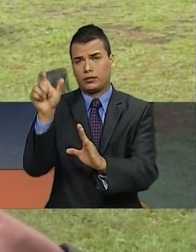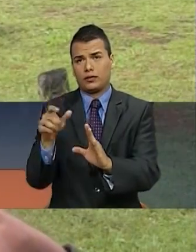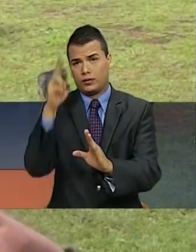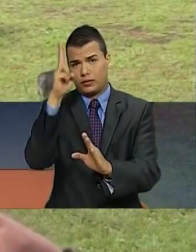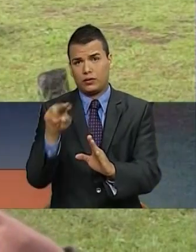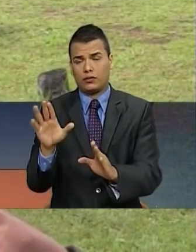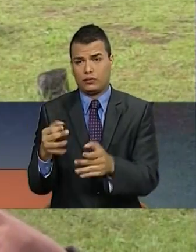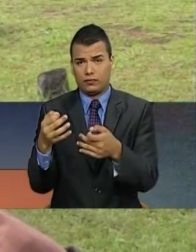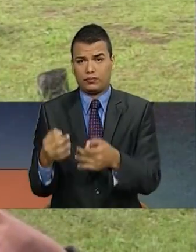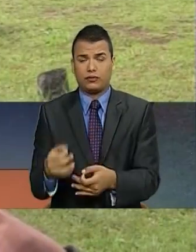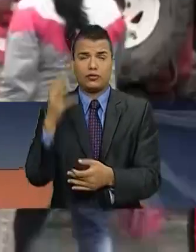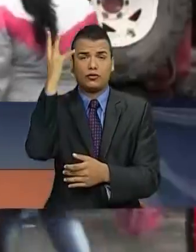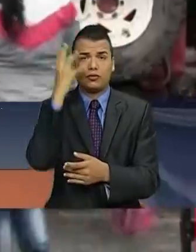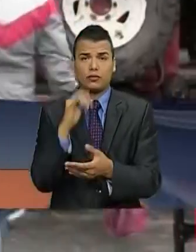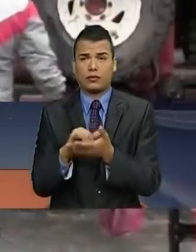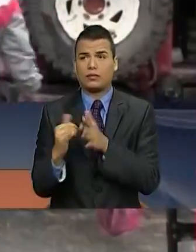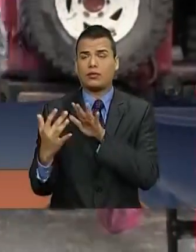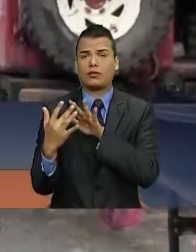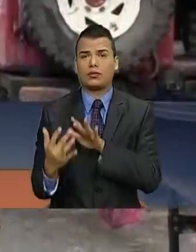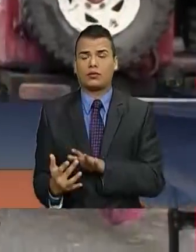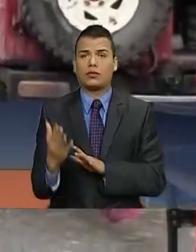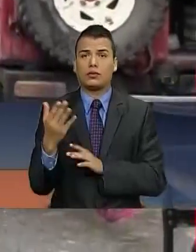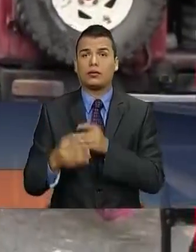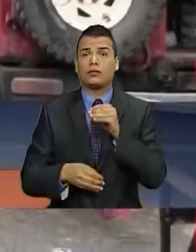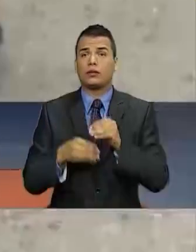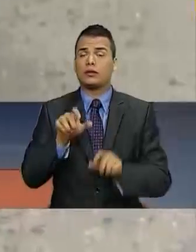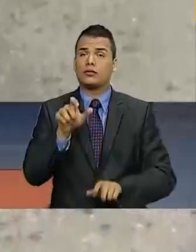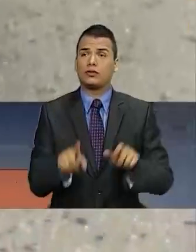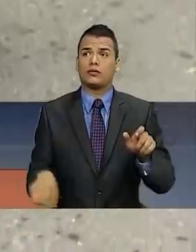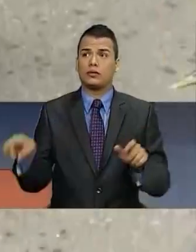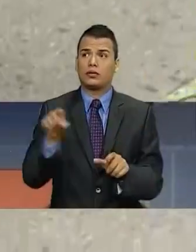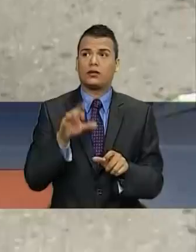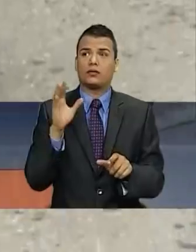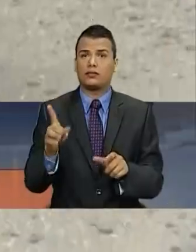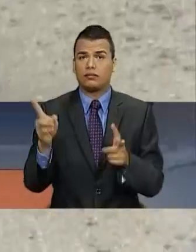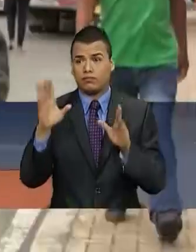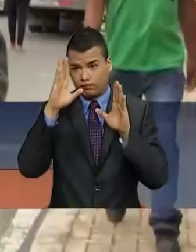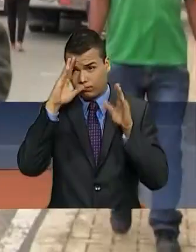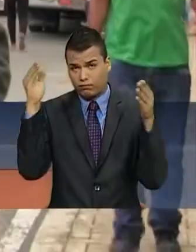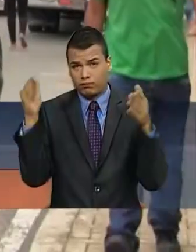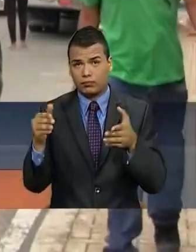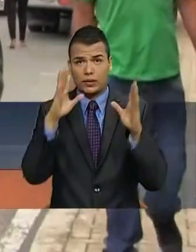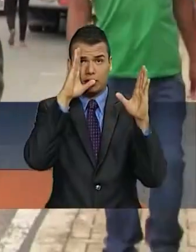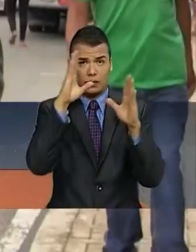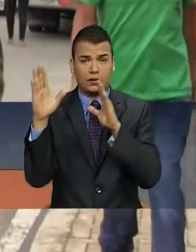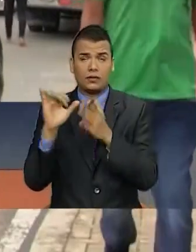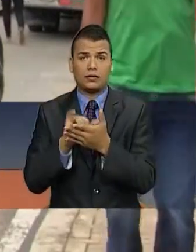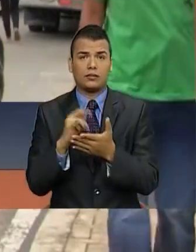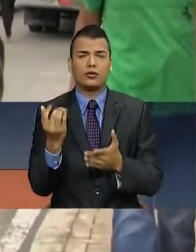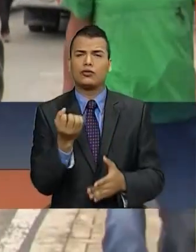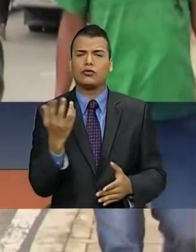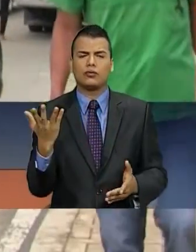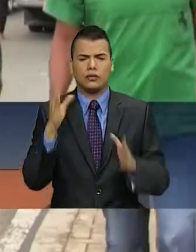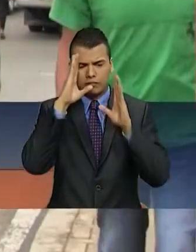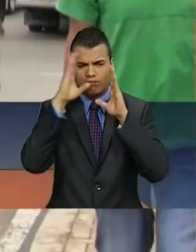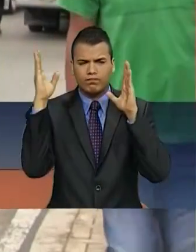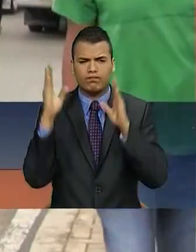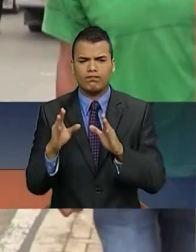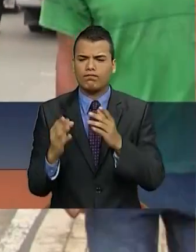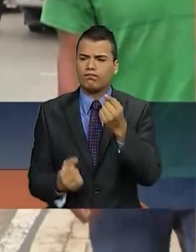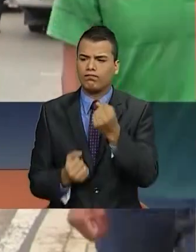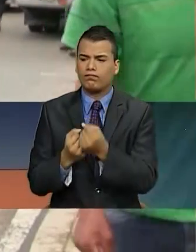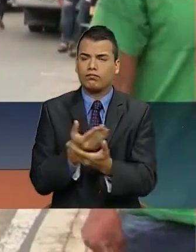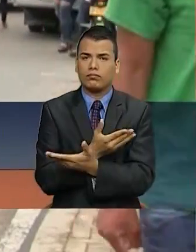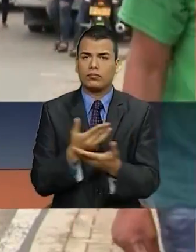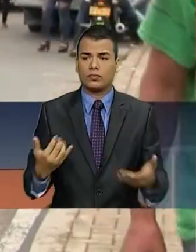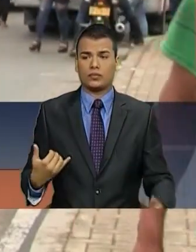en contacto diario con sus hijos y son las personas que más los deben de conocer. La línea de atención para darle asistencia a estos